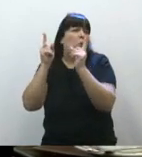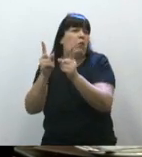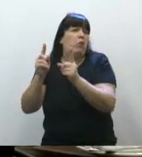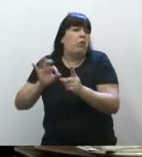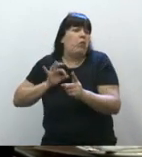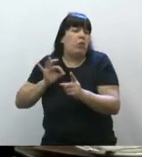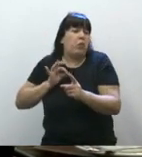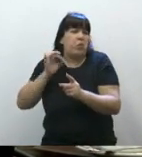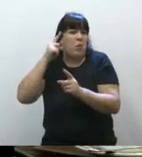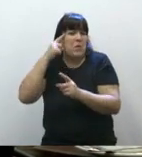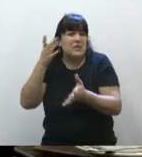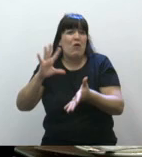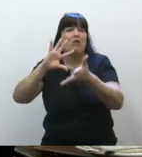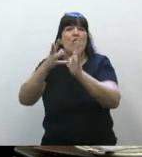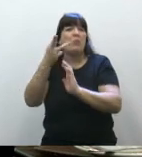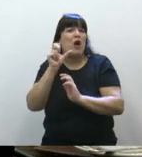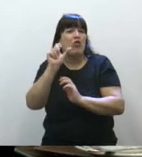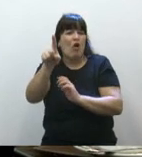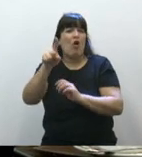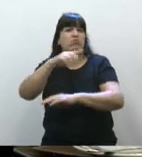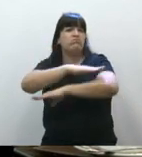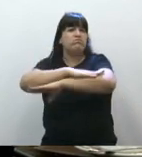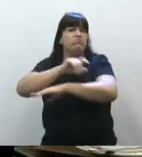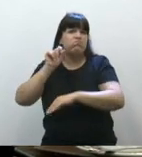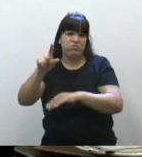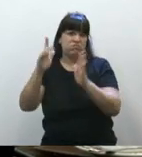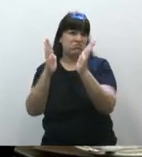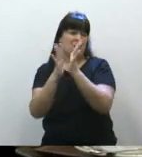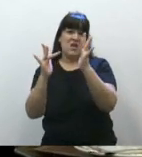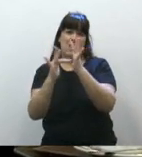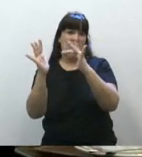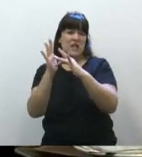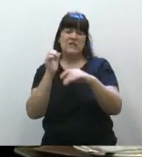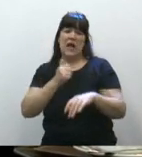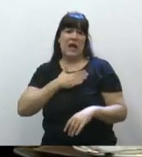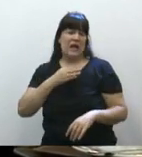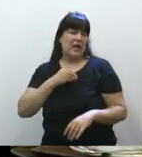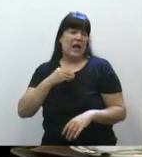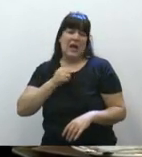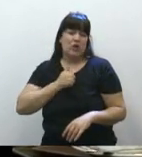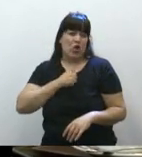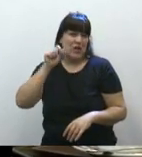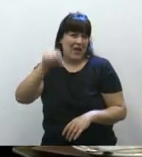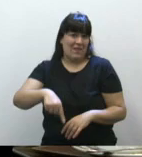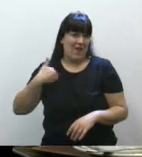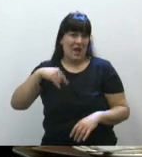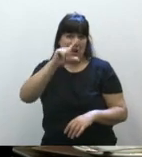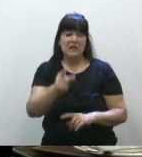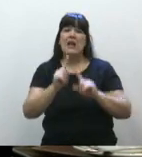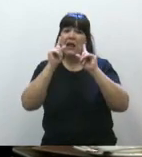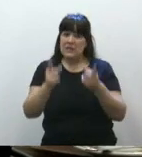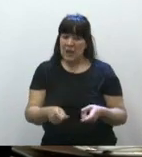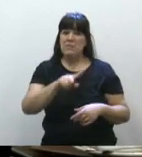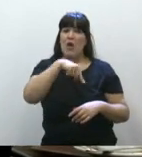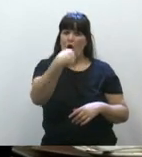sido el rol y el comportamiento de la iglesia católica en nuestro país y otros credos presidenta